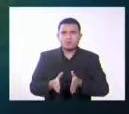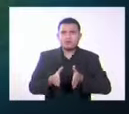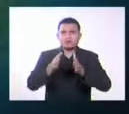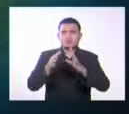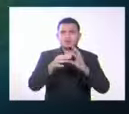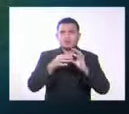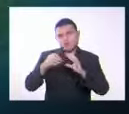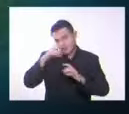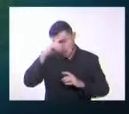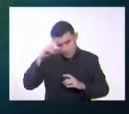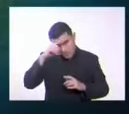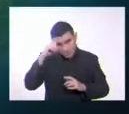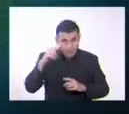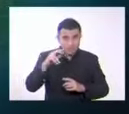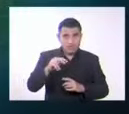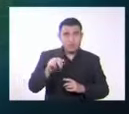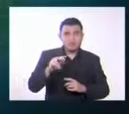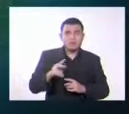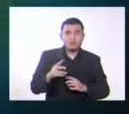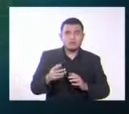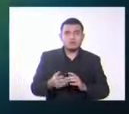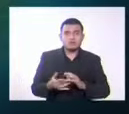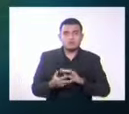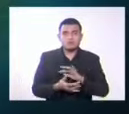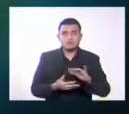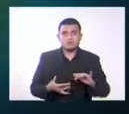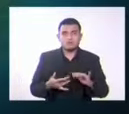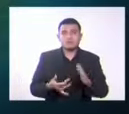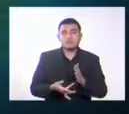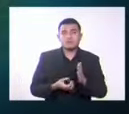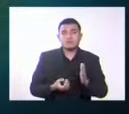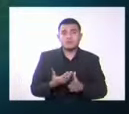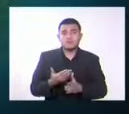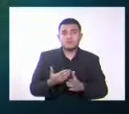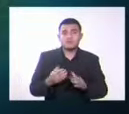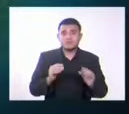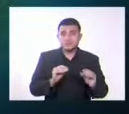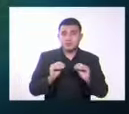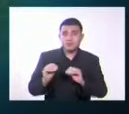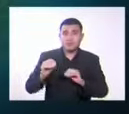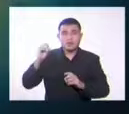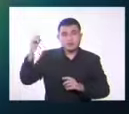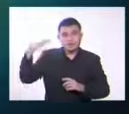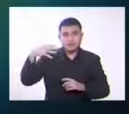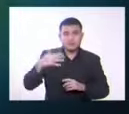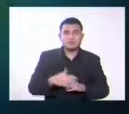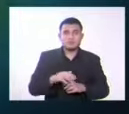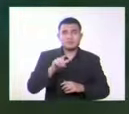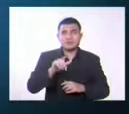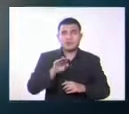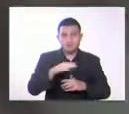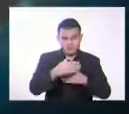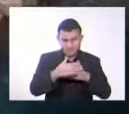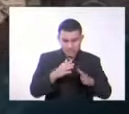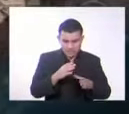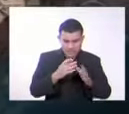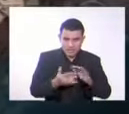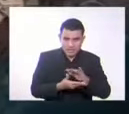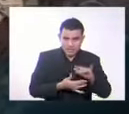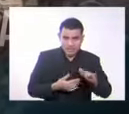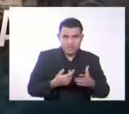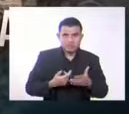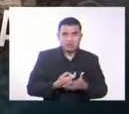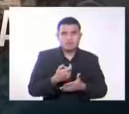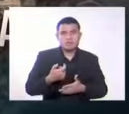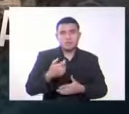con nanociencia y nanotecnología aplicada a la energía solar. En el Laboratorio de Ciencia de los Materiales de la Universidad